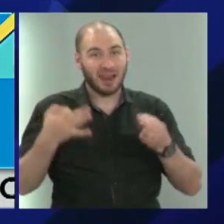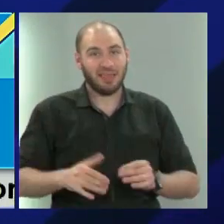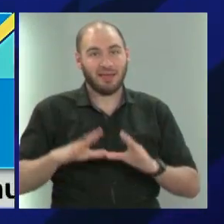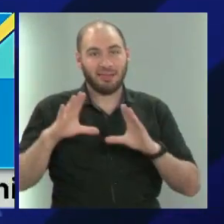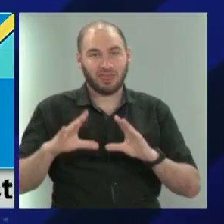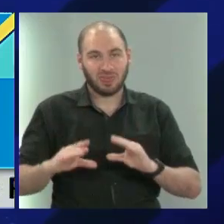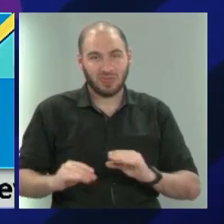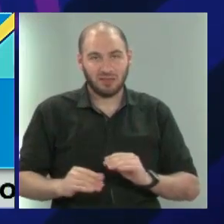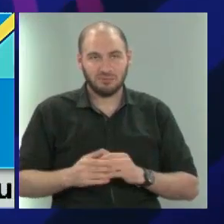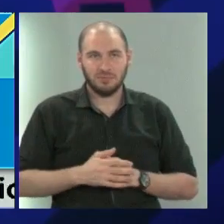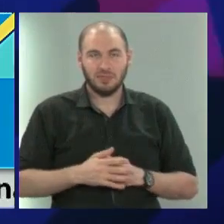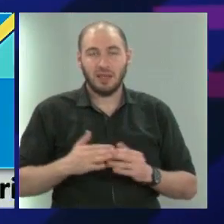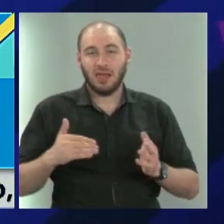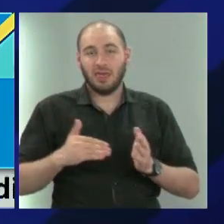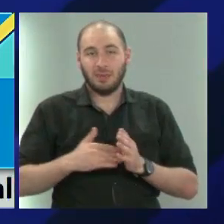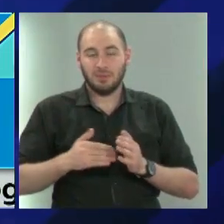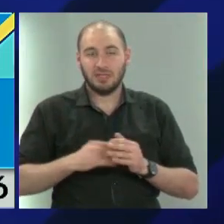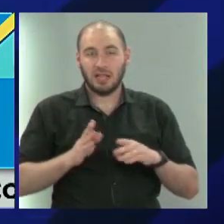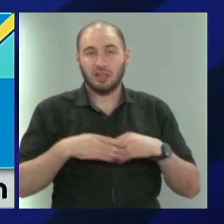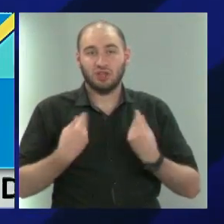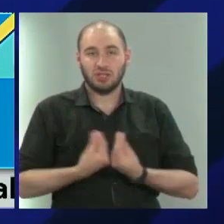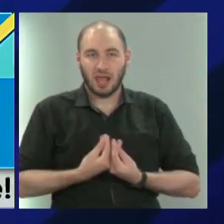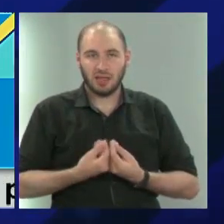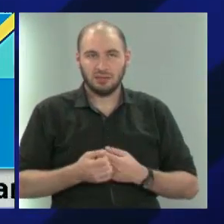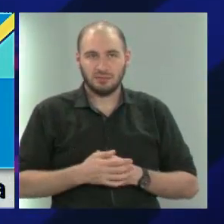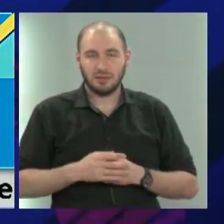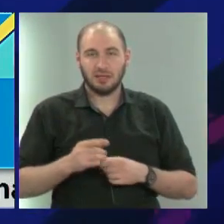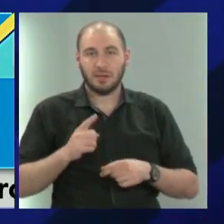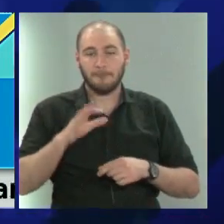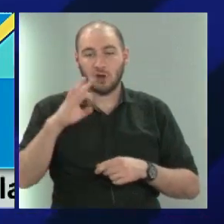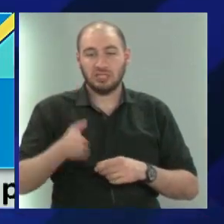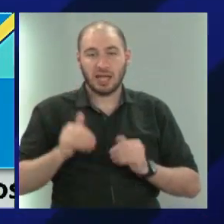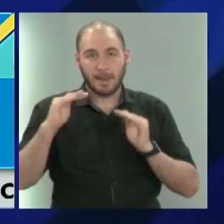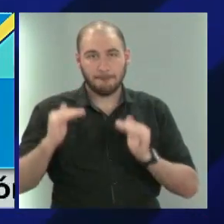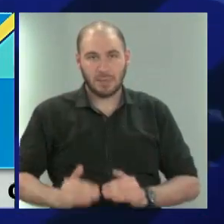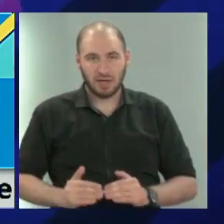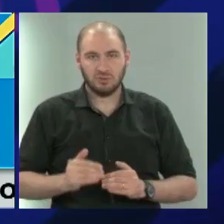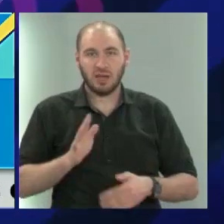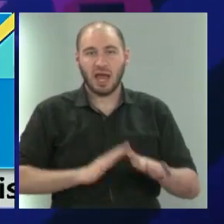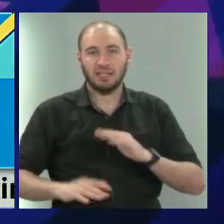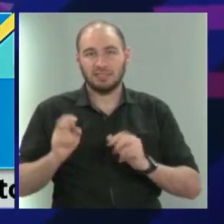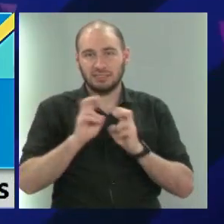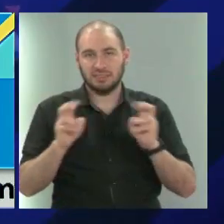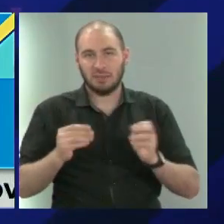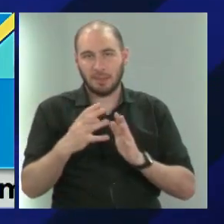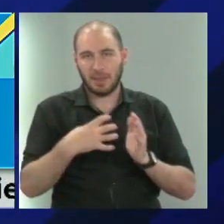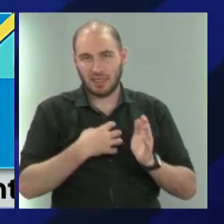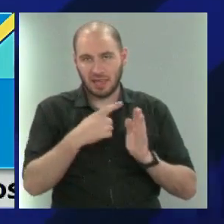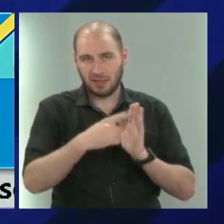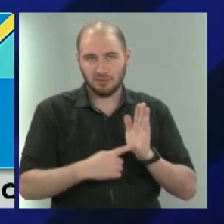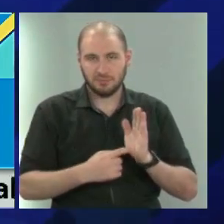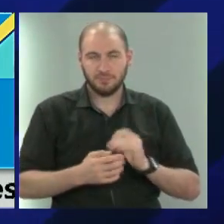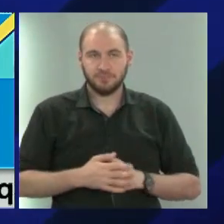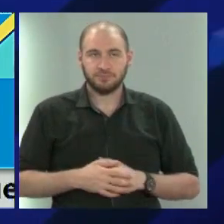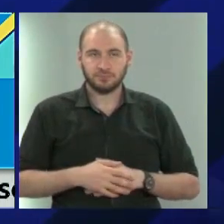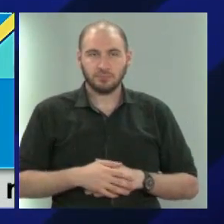desmejora, proporcionalmente en la cantidad que en menos porcentaje se ejecute ese contenido curricular.